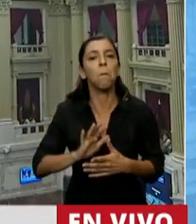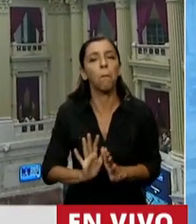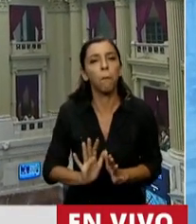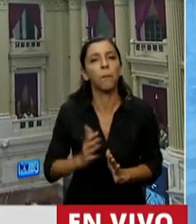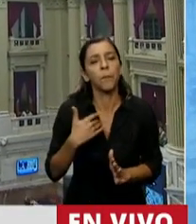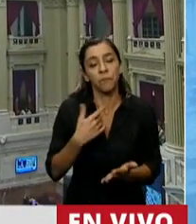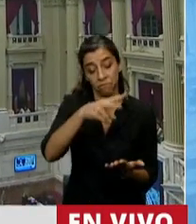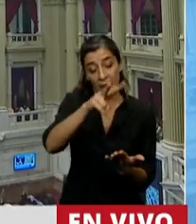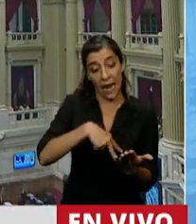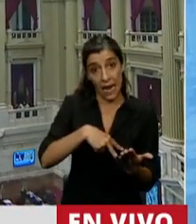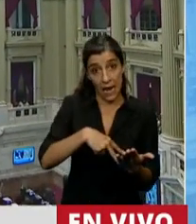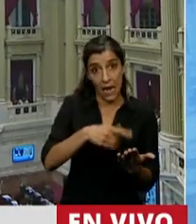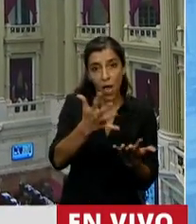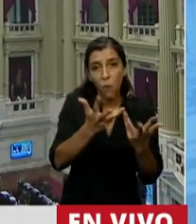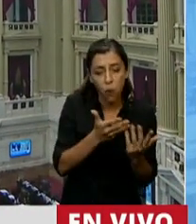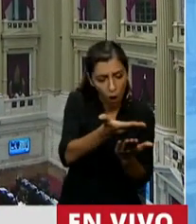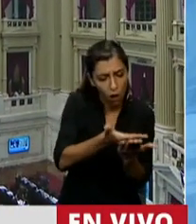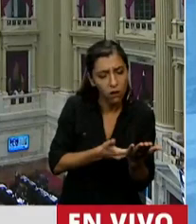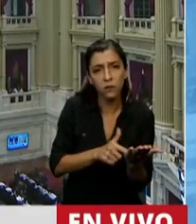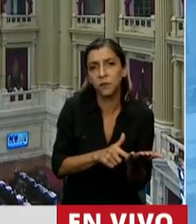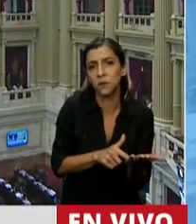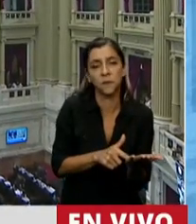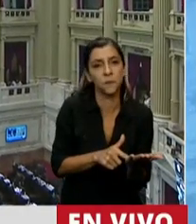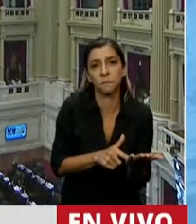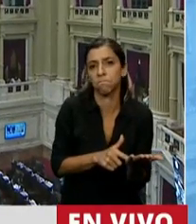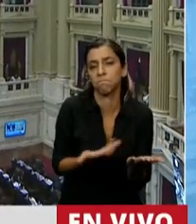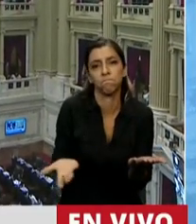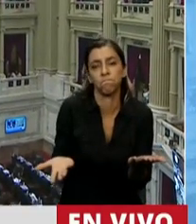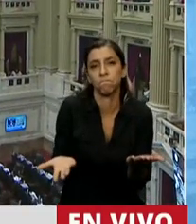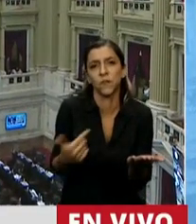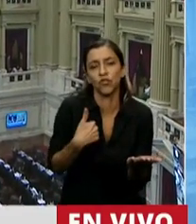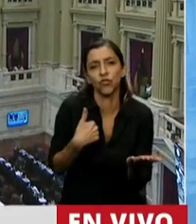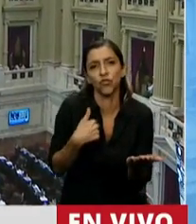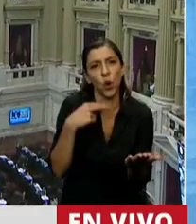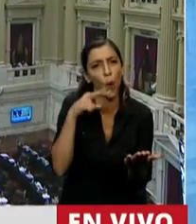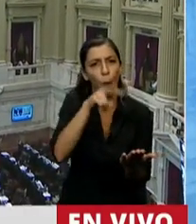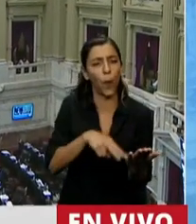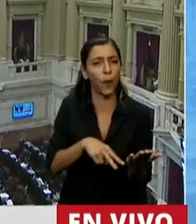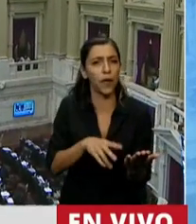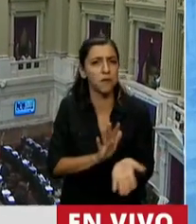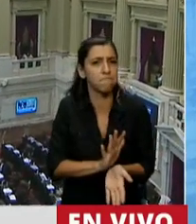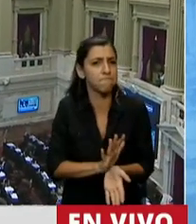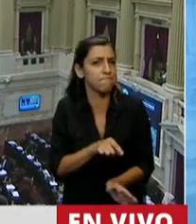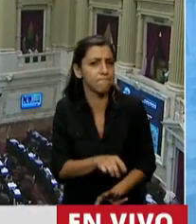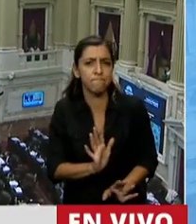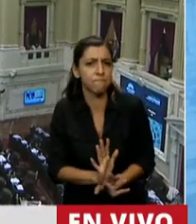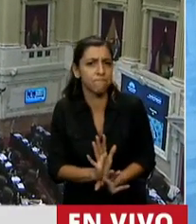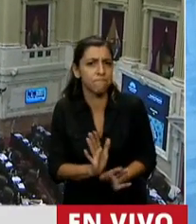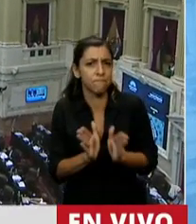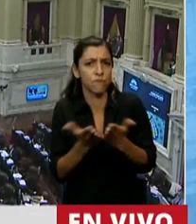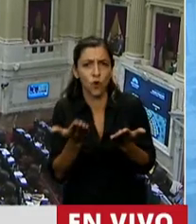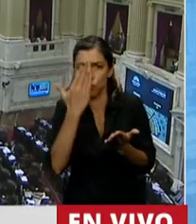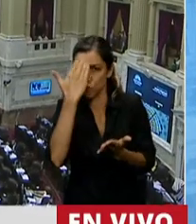de leer este proyecto de ley no pudo llegar a otra conclusión que no sea que este proyecto es absolutamente inconstitucional